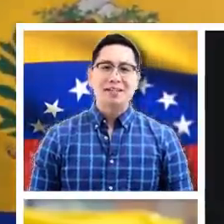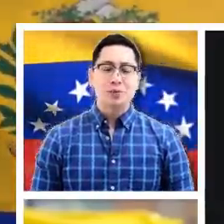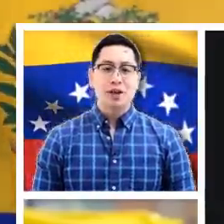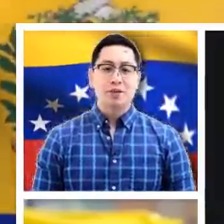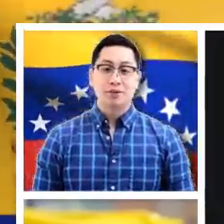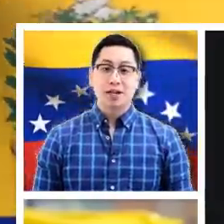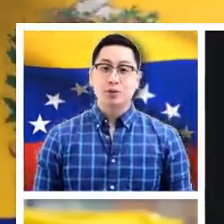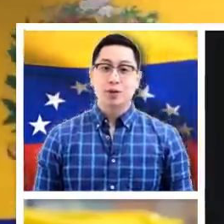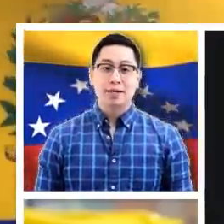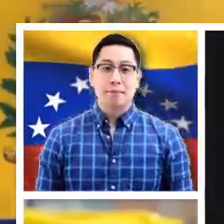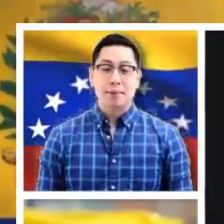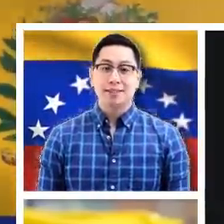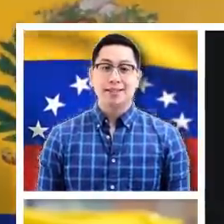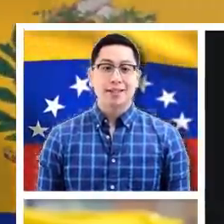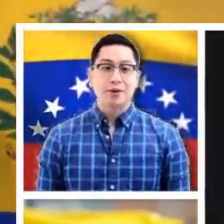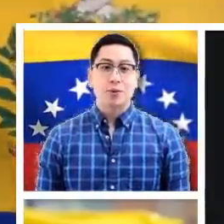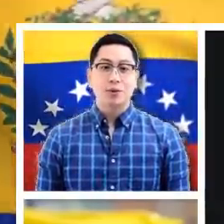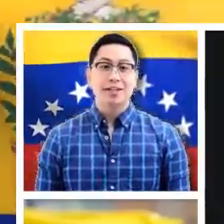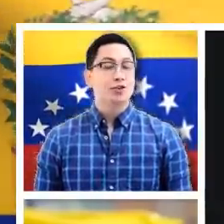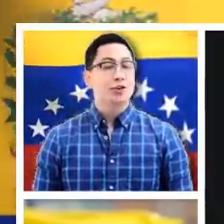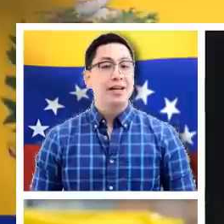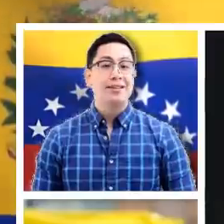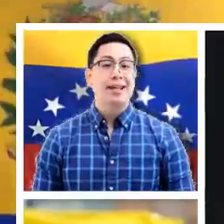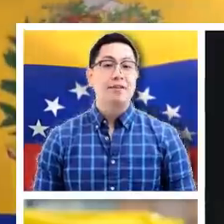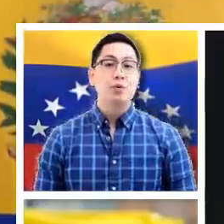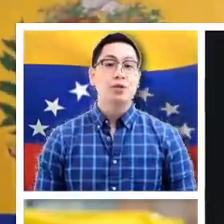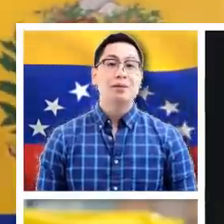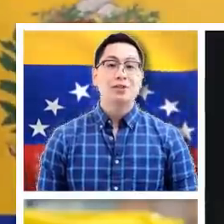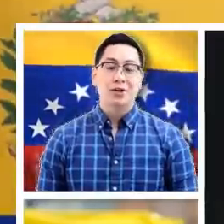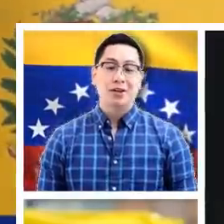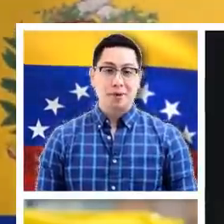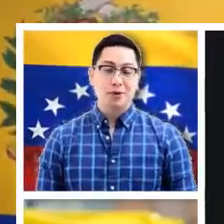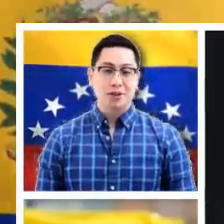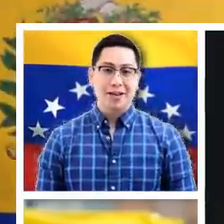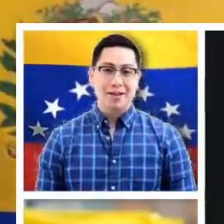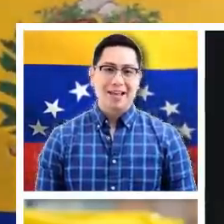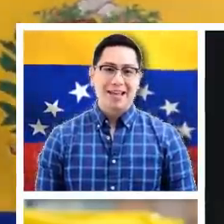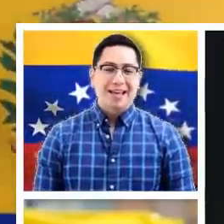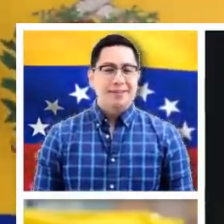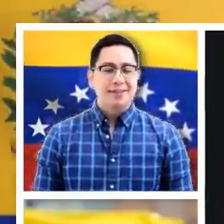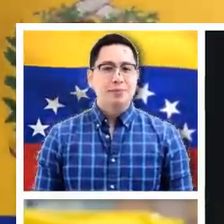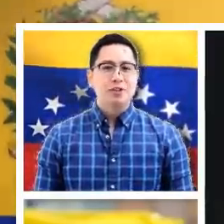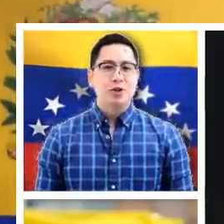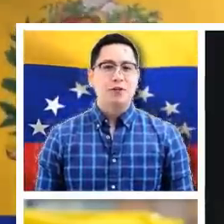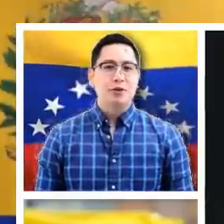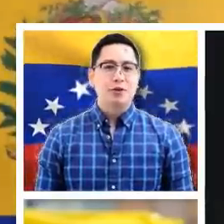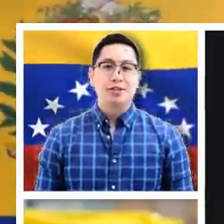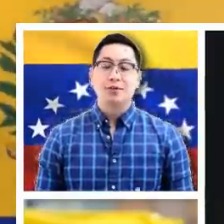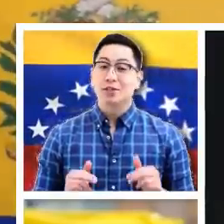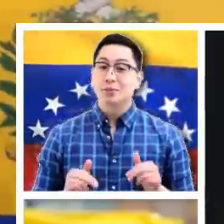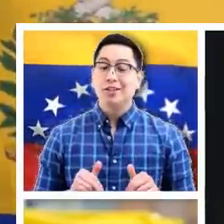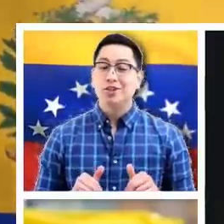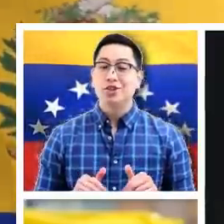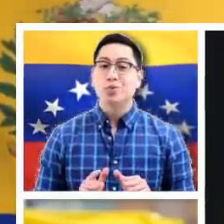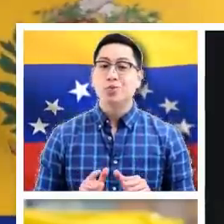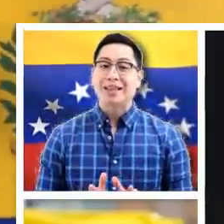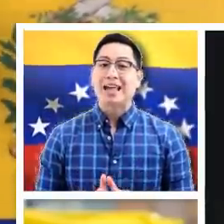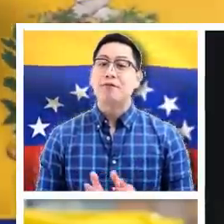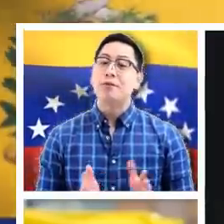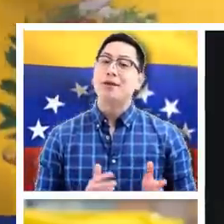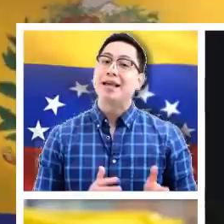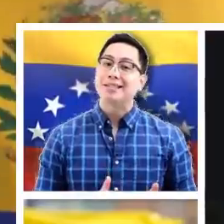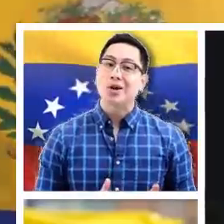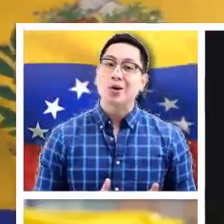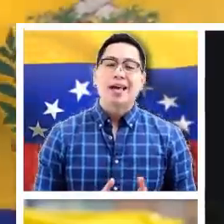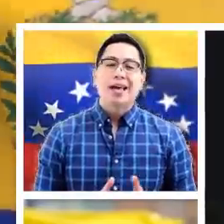¿no? Todos los países, al final de cuentas, que reconocen a Guaidó, es prácticamente hacer eso, ¿no? Hacer eso, si es que todavía